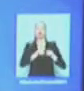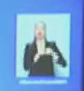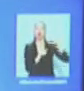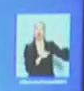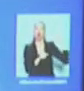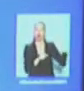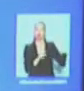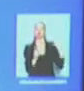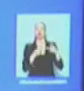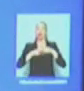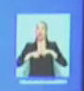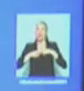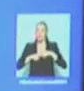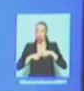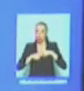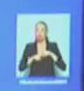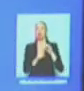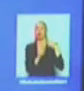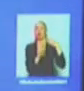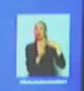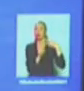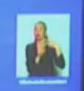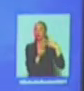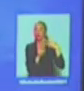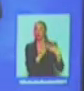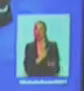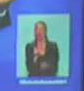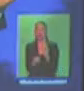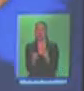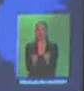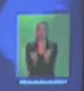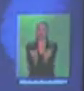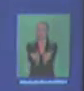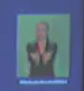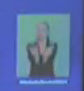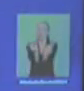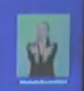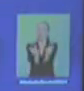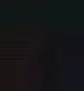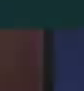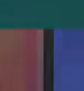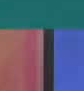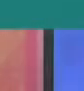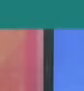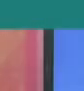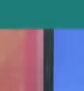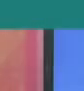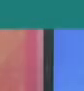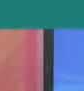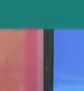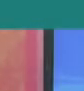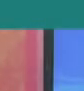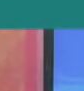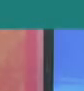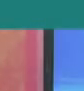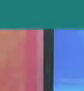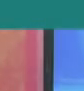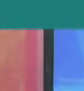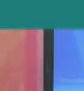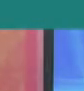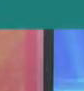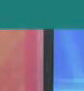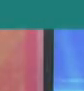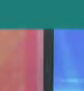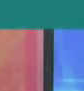en la región del Maule 136 nuevos contagios de COVID-19. Una pandemia que nos acecha, una